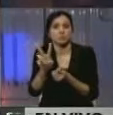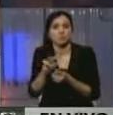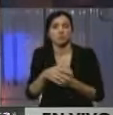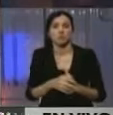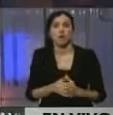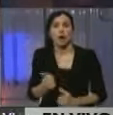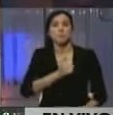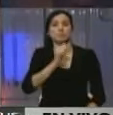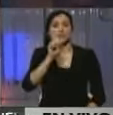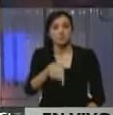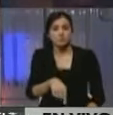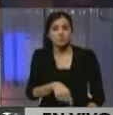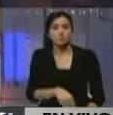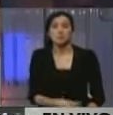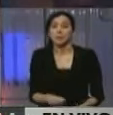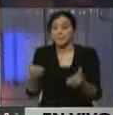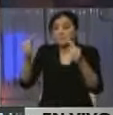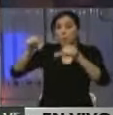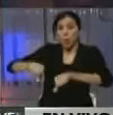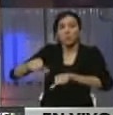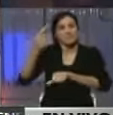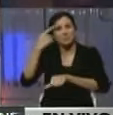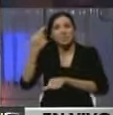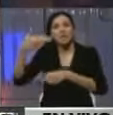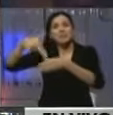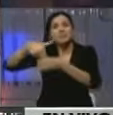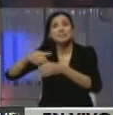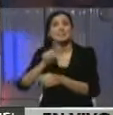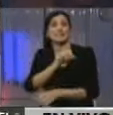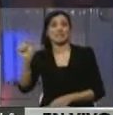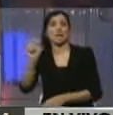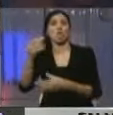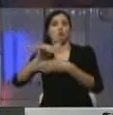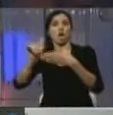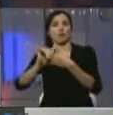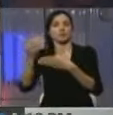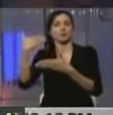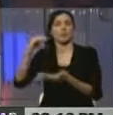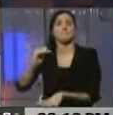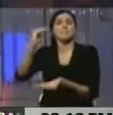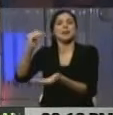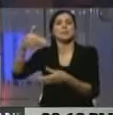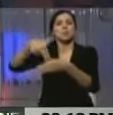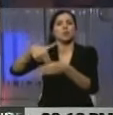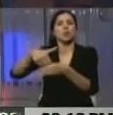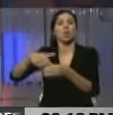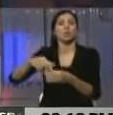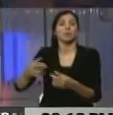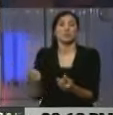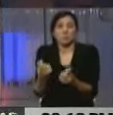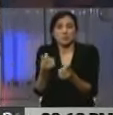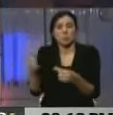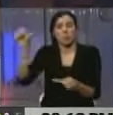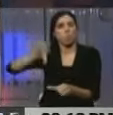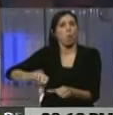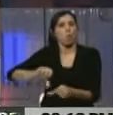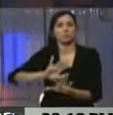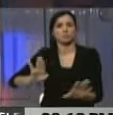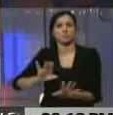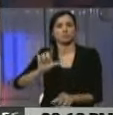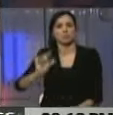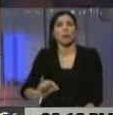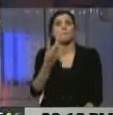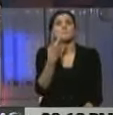también la caída bruta de 100 dólares a 20 dólares del precio del barril y los ingresos del país. Y nosotros,